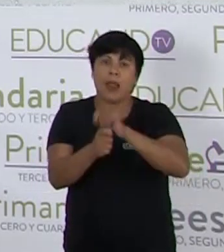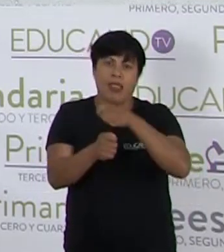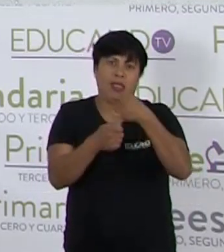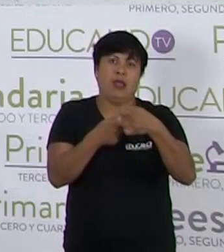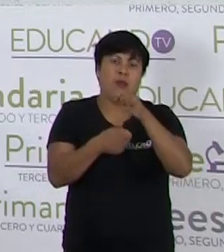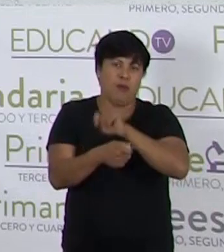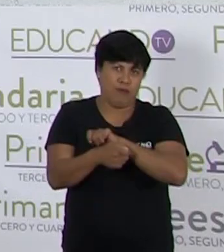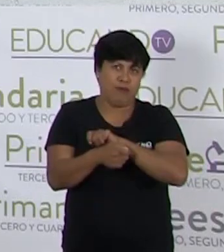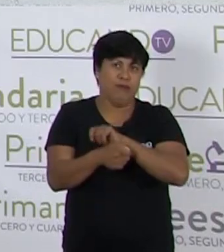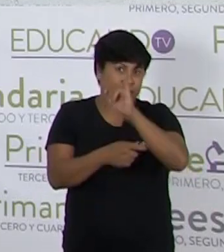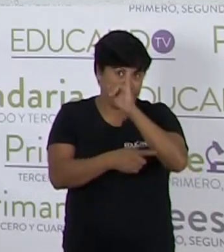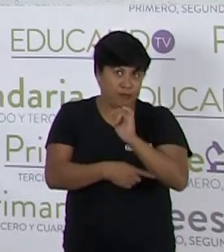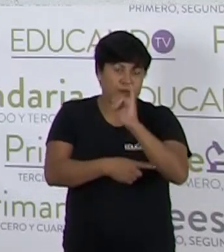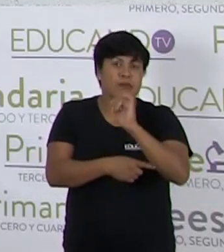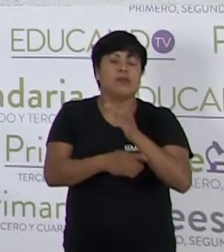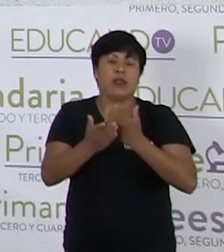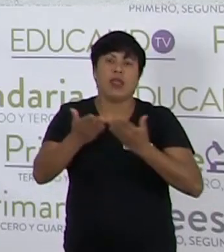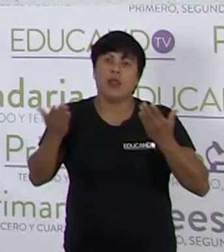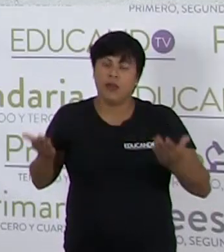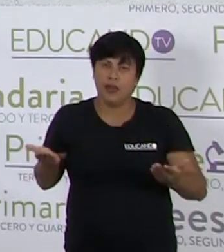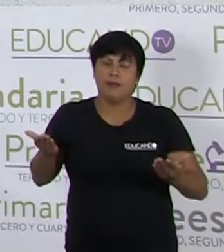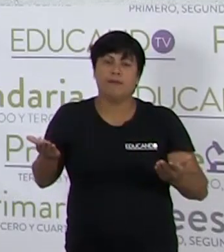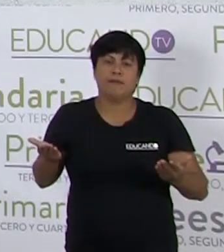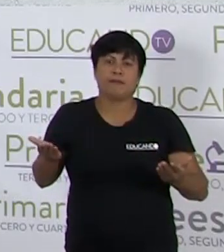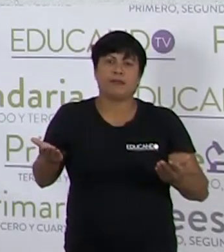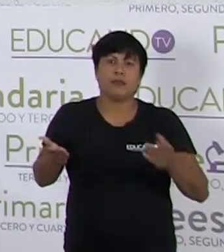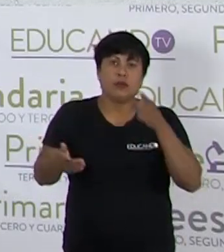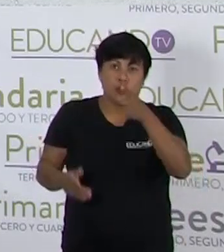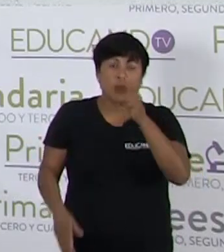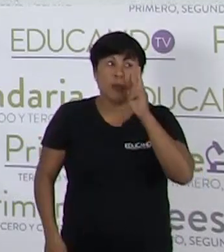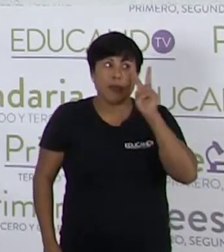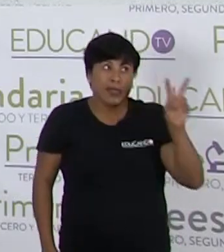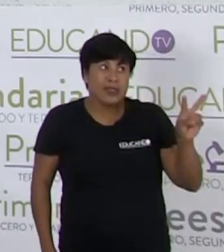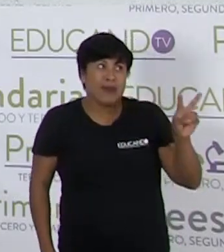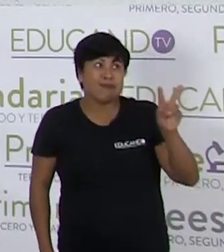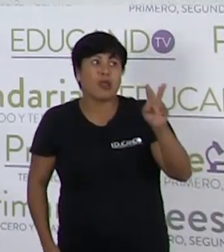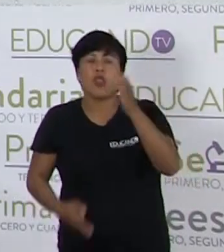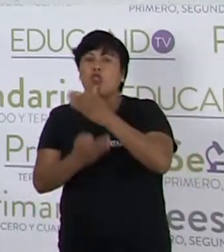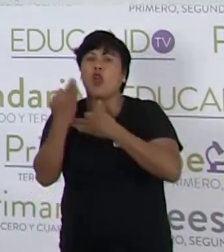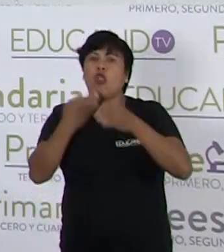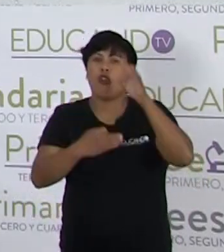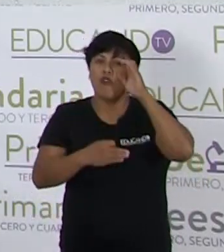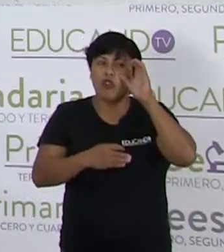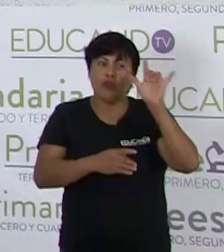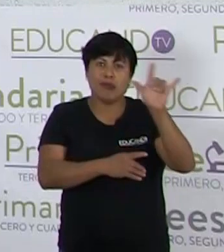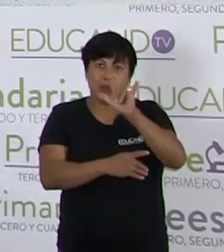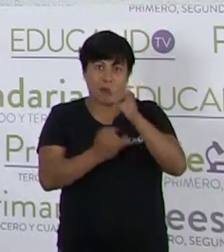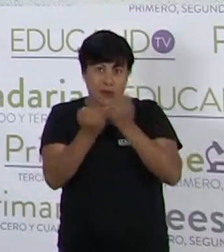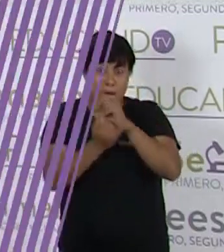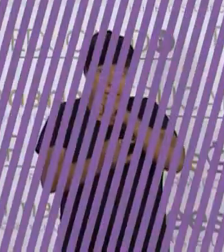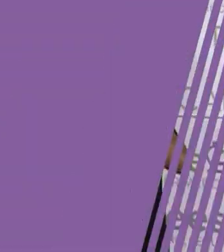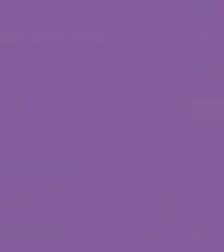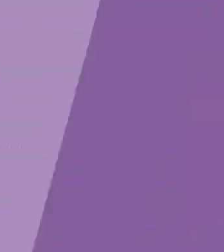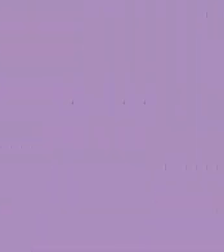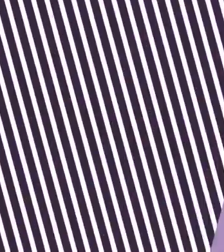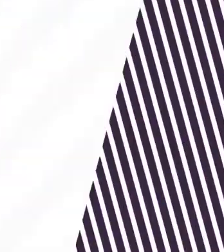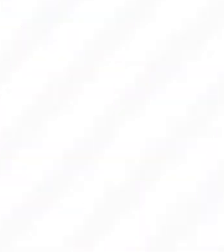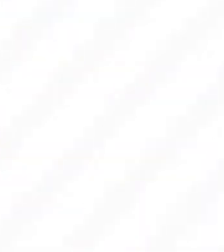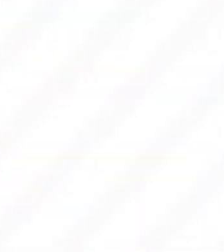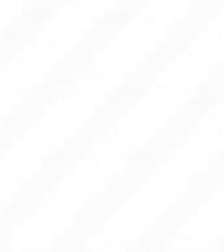platanares. ¿Sí? Ahora, ¿tú ves todas las imágenes del mismo tamaño?